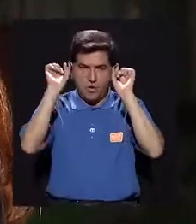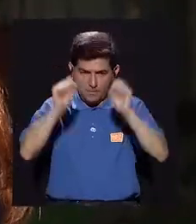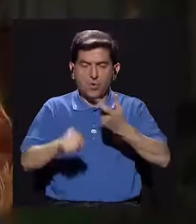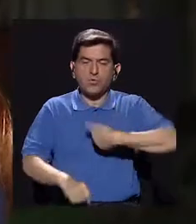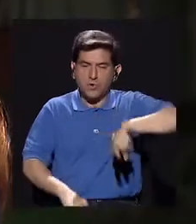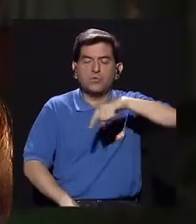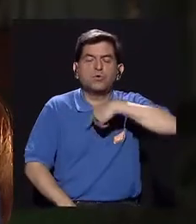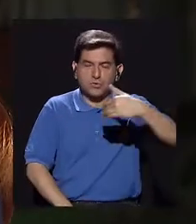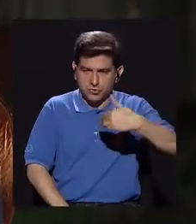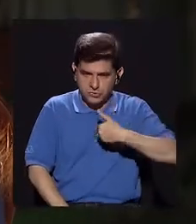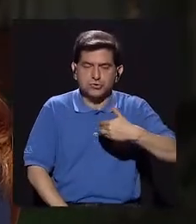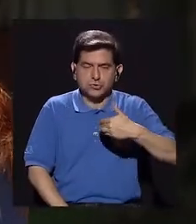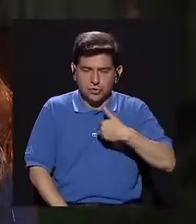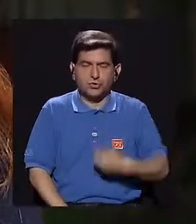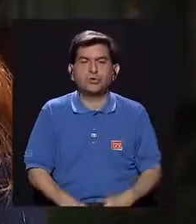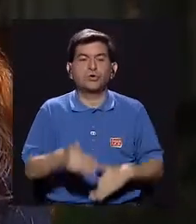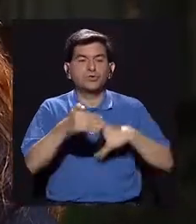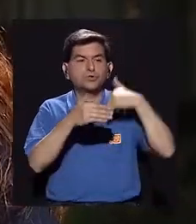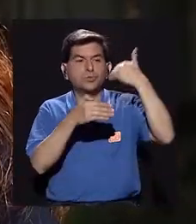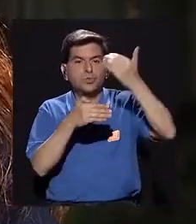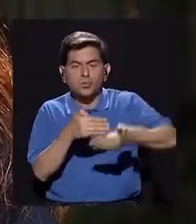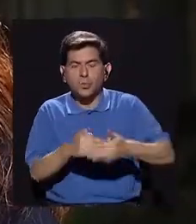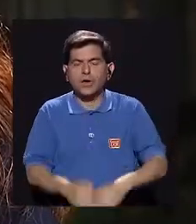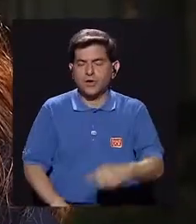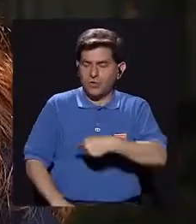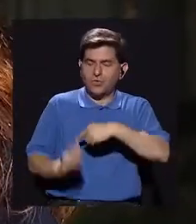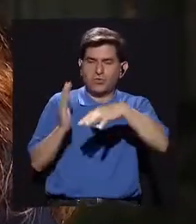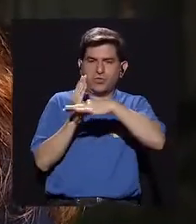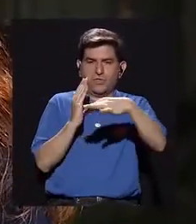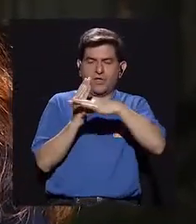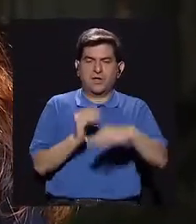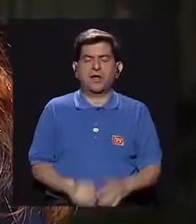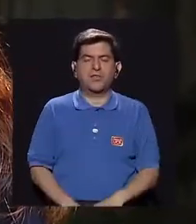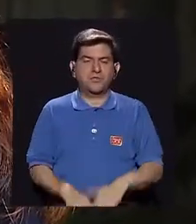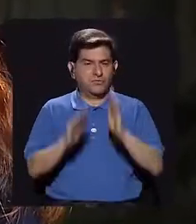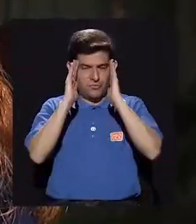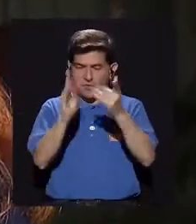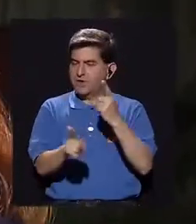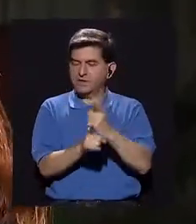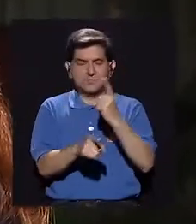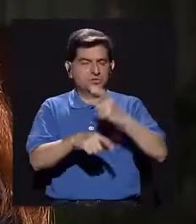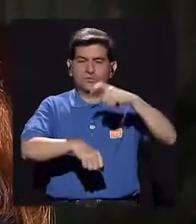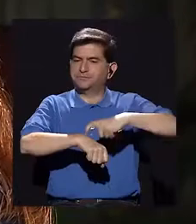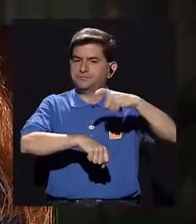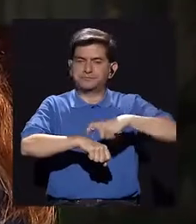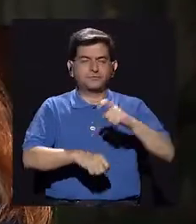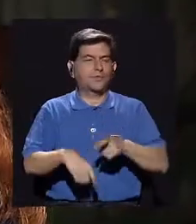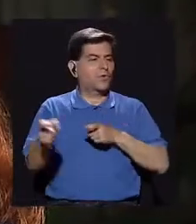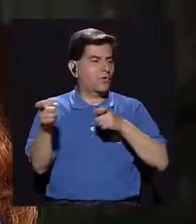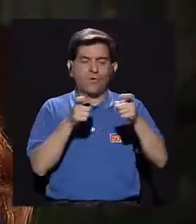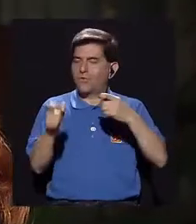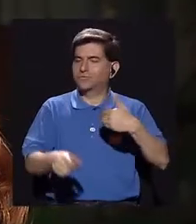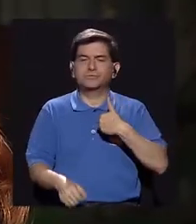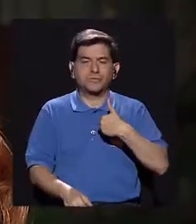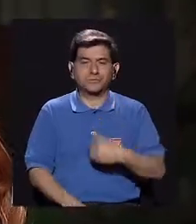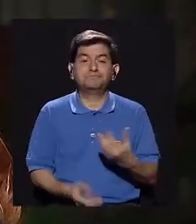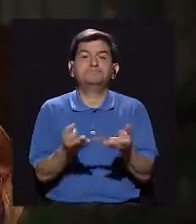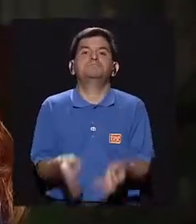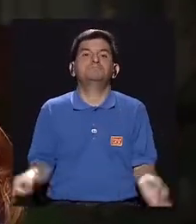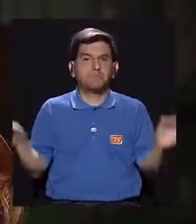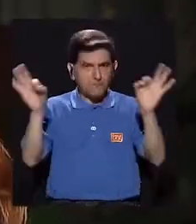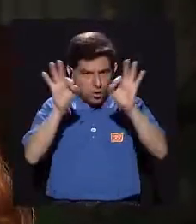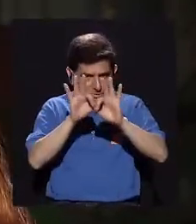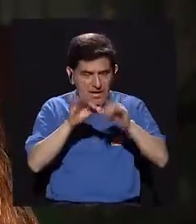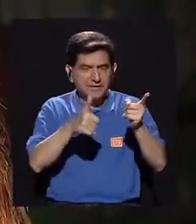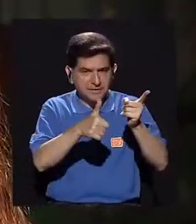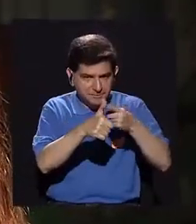lo podemos tener, ¿verdad? Luego de un hígado graso que no se trató a tiempo o que no se controló. Por eso es